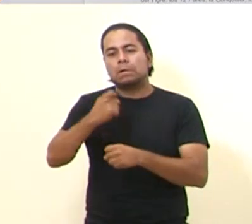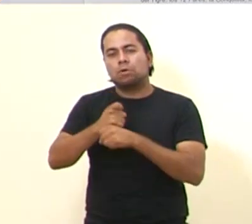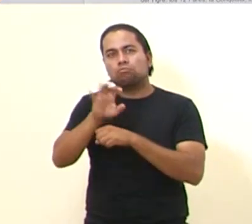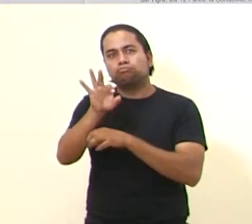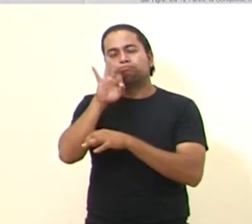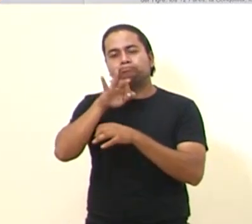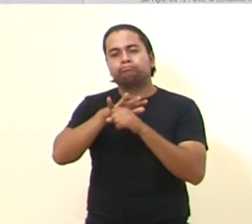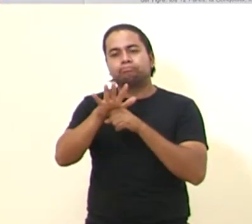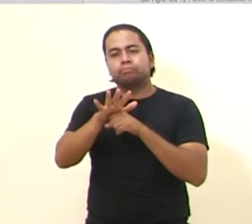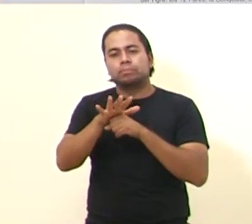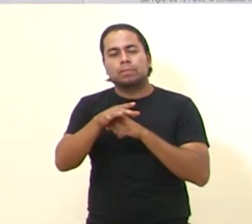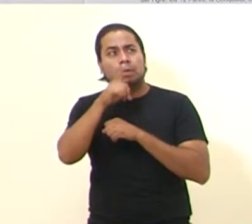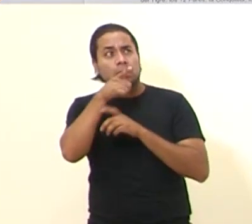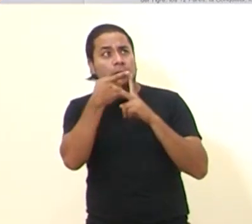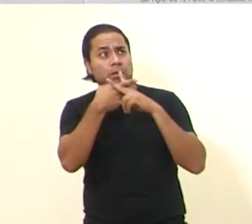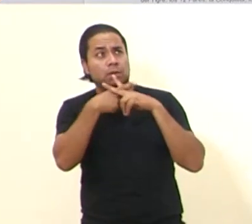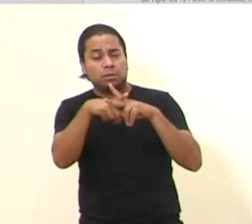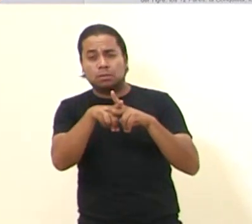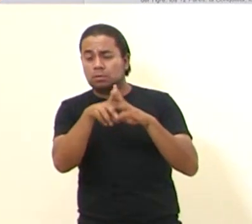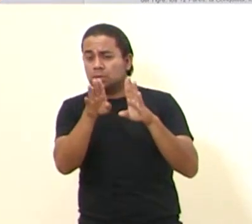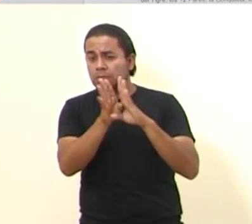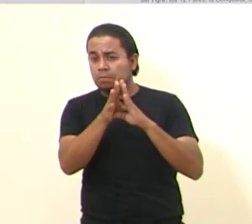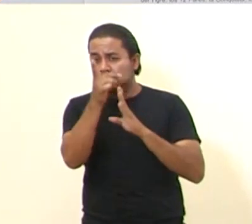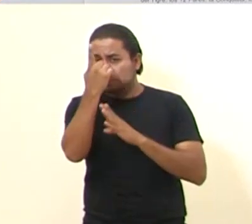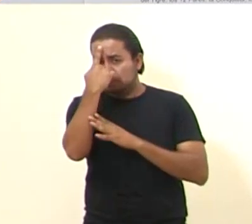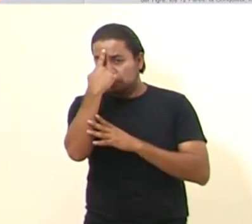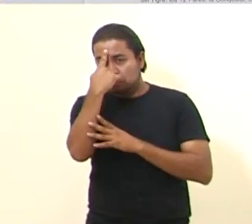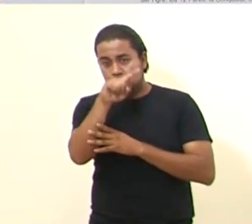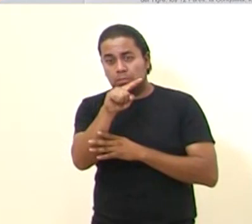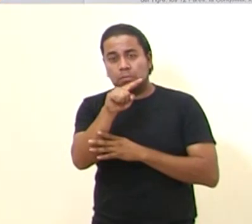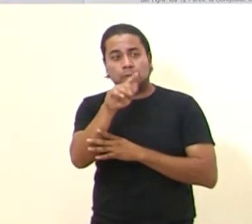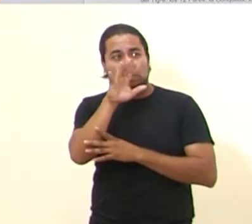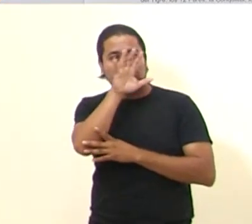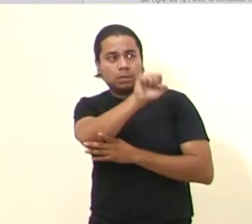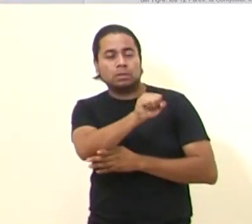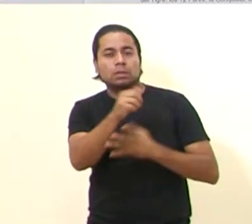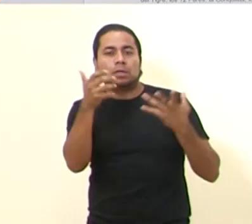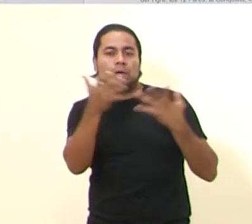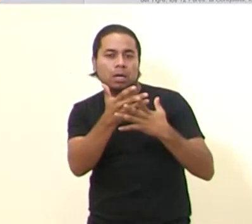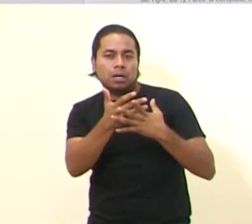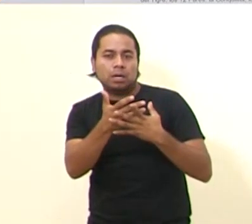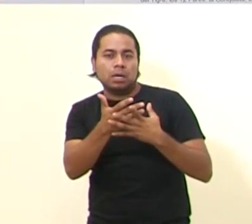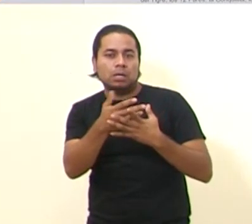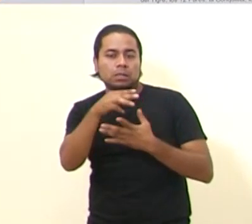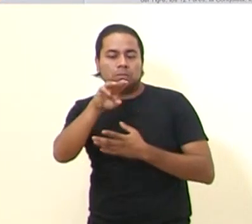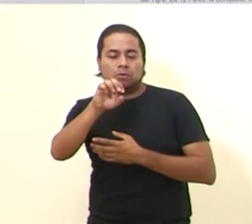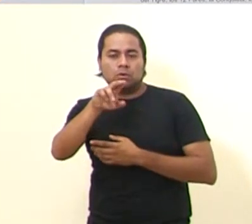primero? ¿Por dónde tenemos que empezar para poder realizar una monografía?